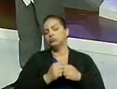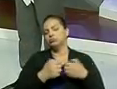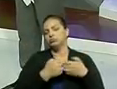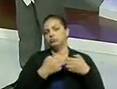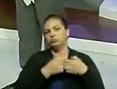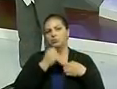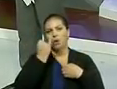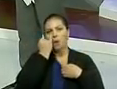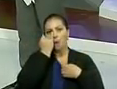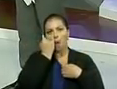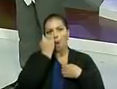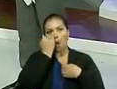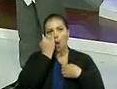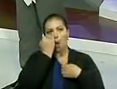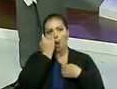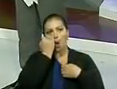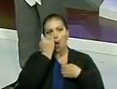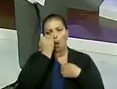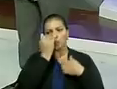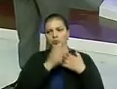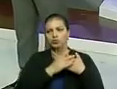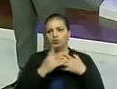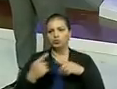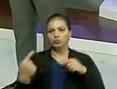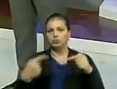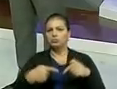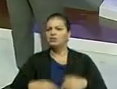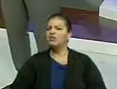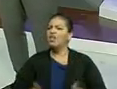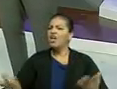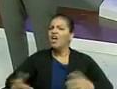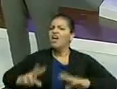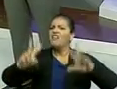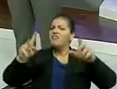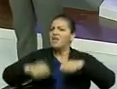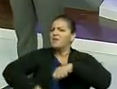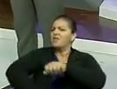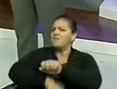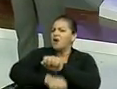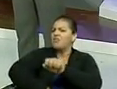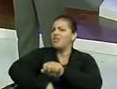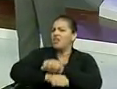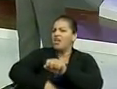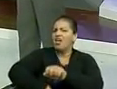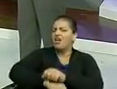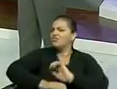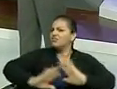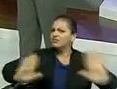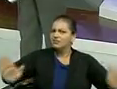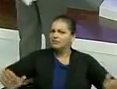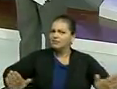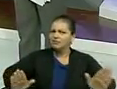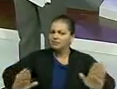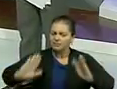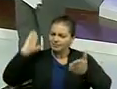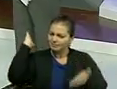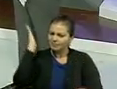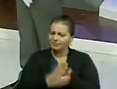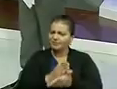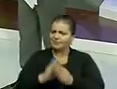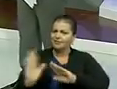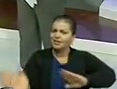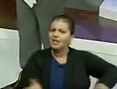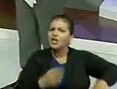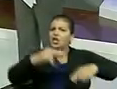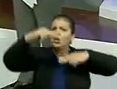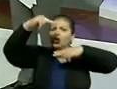es un noticiero deportivo, por favor, vamos a la información. ¡Es bien! ¡Bueno, Rosalena! ¡Eso! ¡Por favor! Mira,